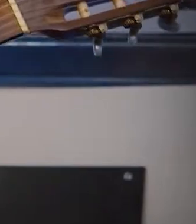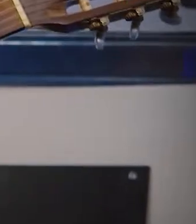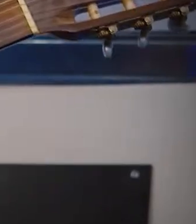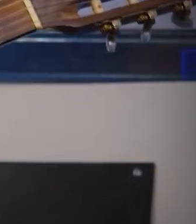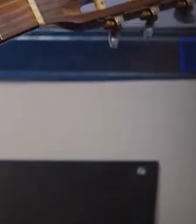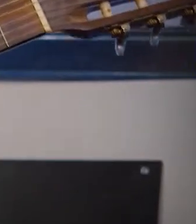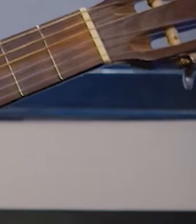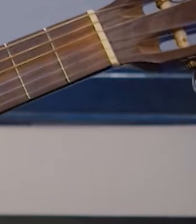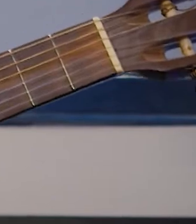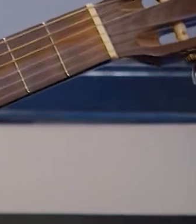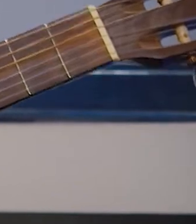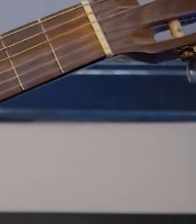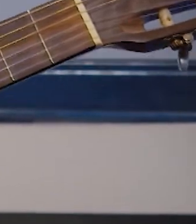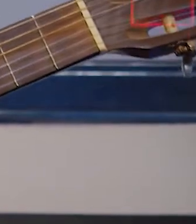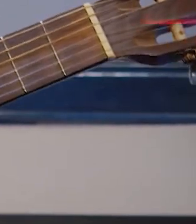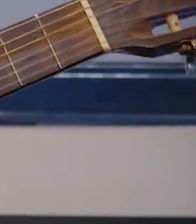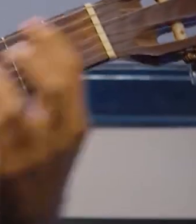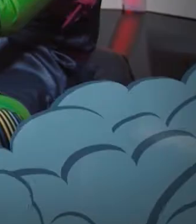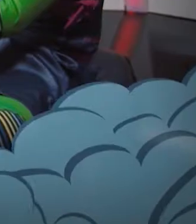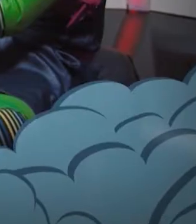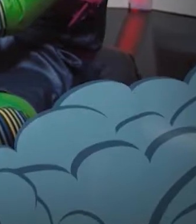oh. He llegado hasta aquí.